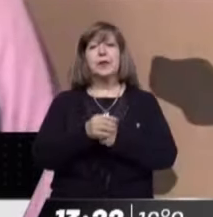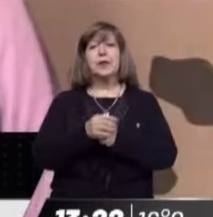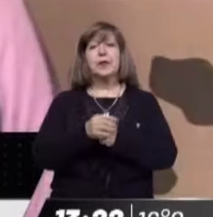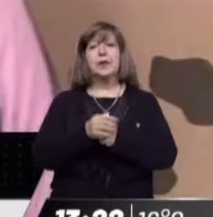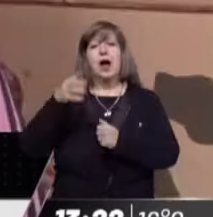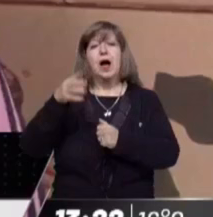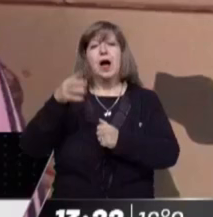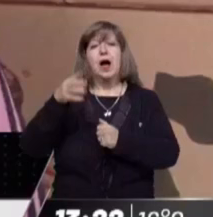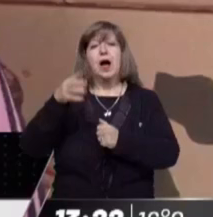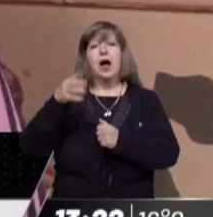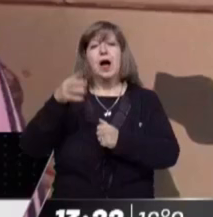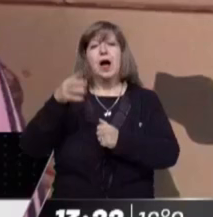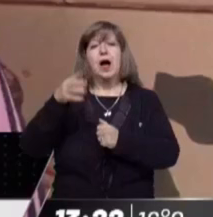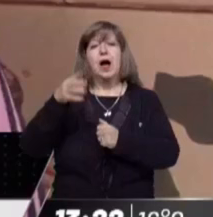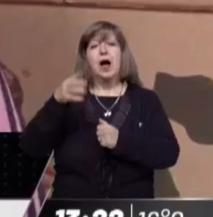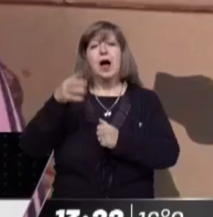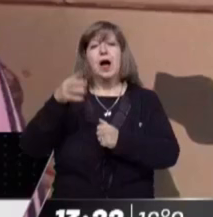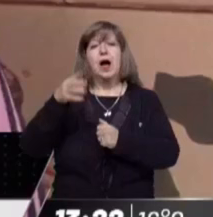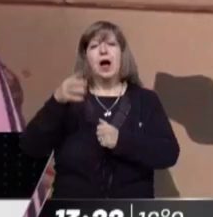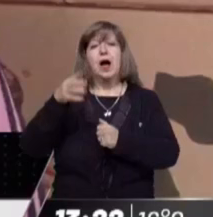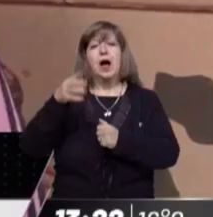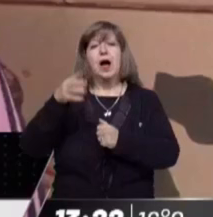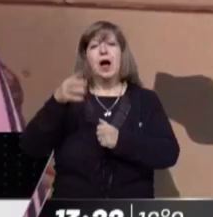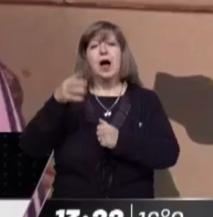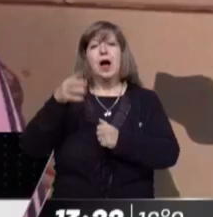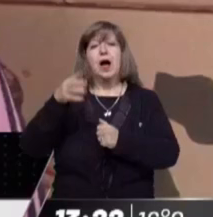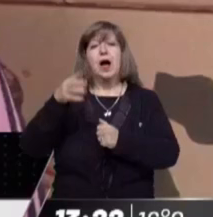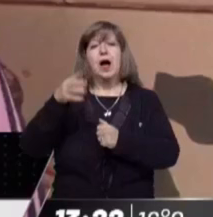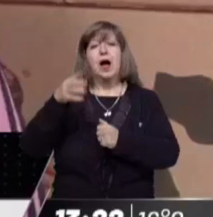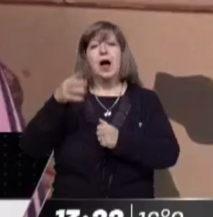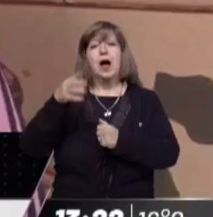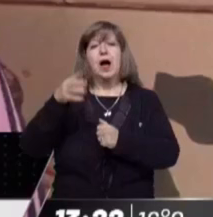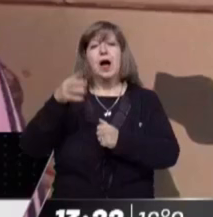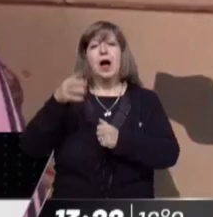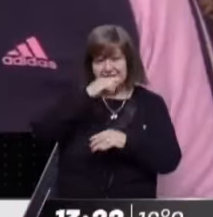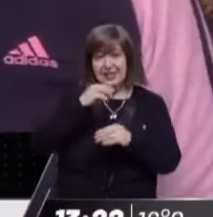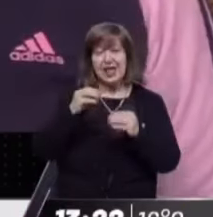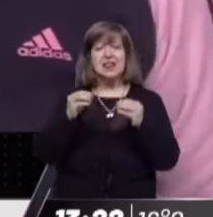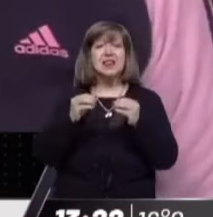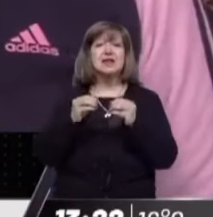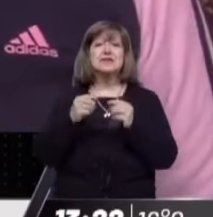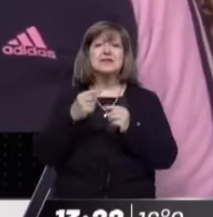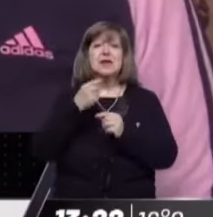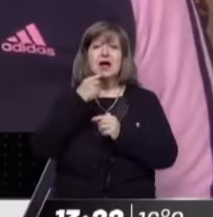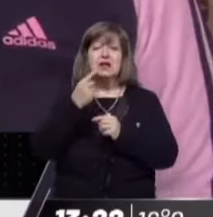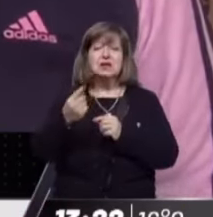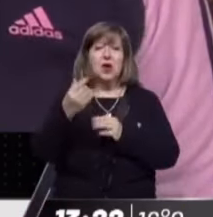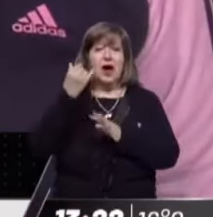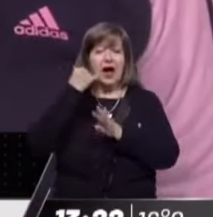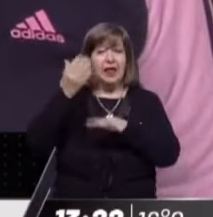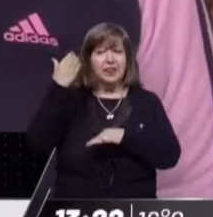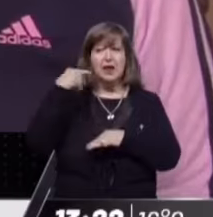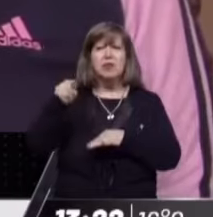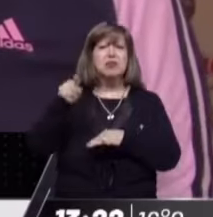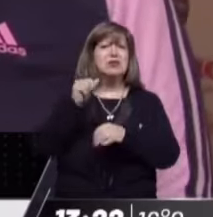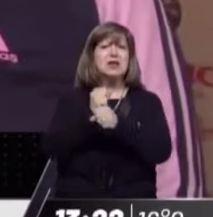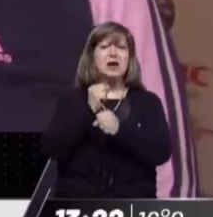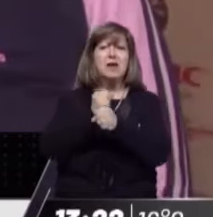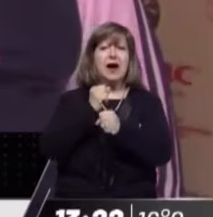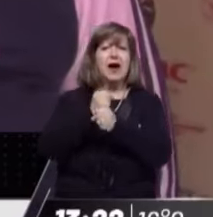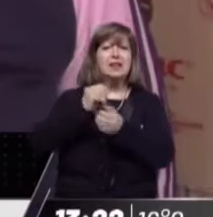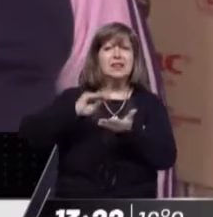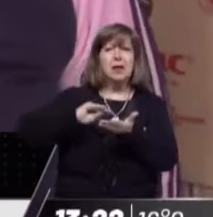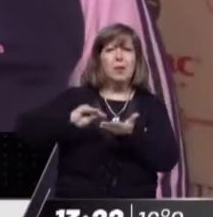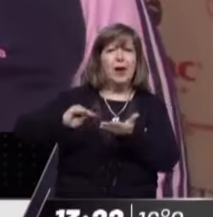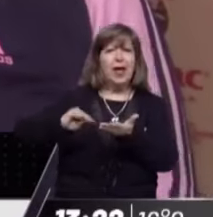Julian ha hablado un montón de veces con vos Marcela Recién me decías yo era empleada pública qué Qué pasó en tu